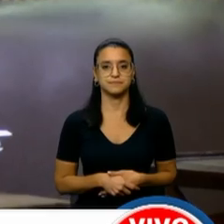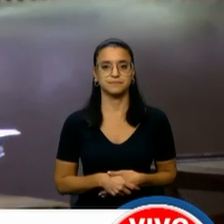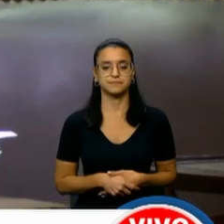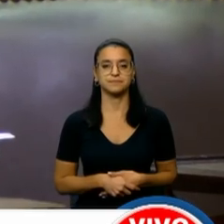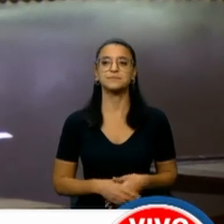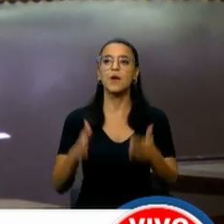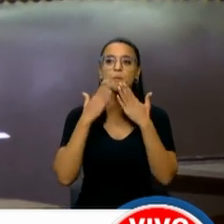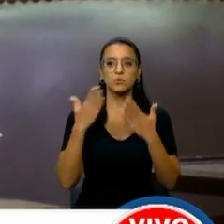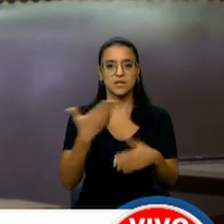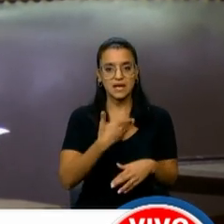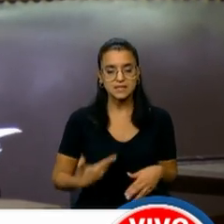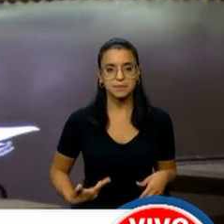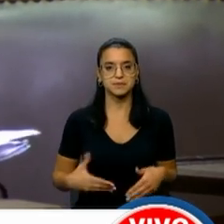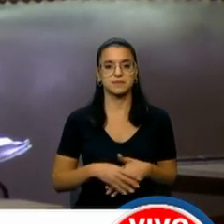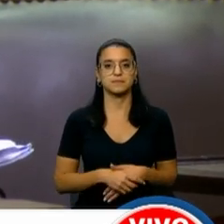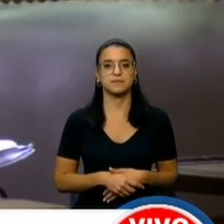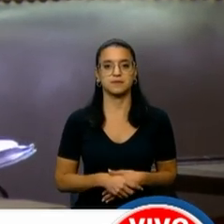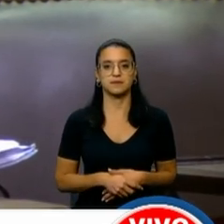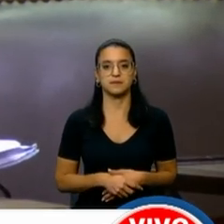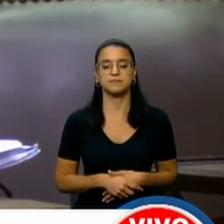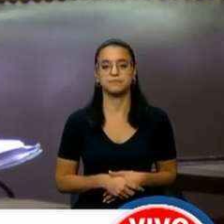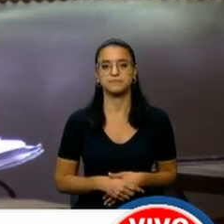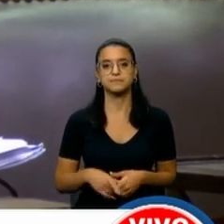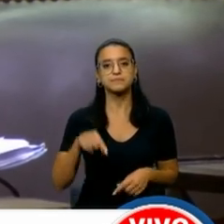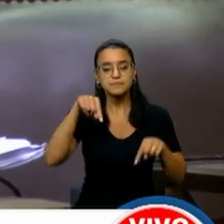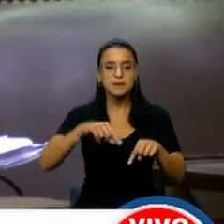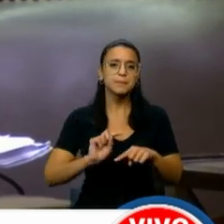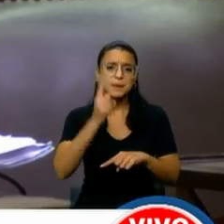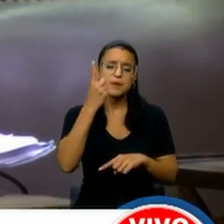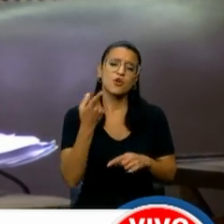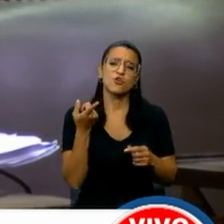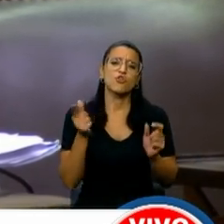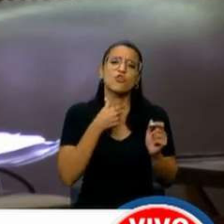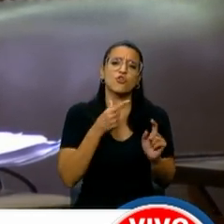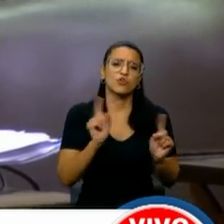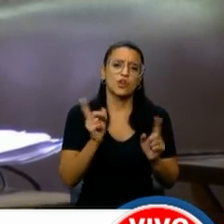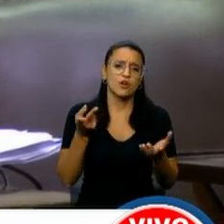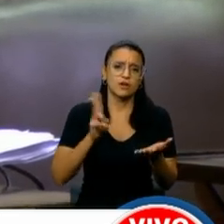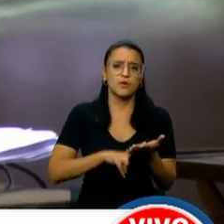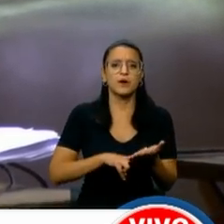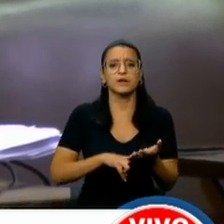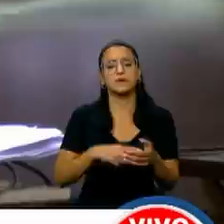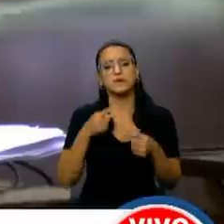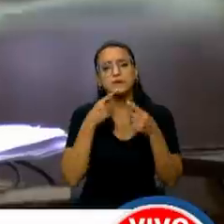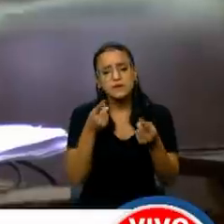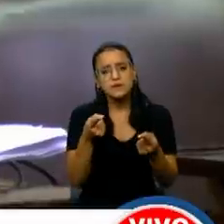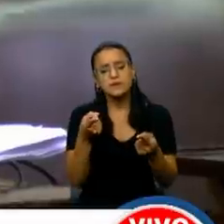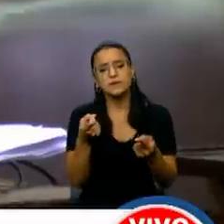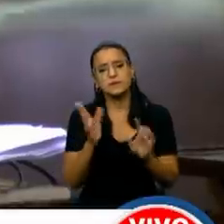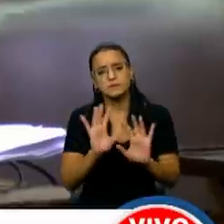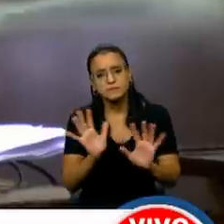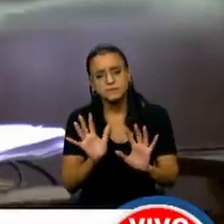muchas gracias señor presidente en primer lugar y no quiero repetir lo que ya dijeron mis estimados